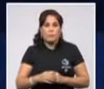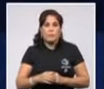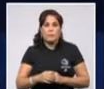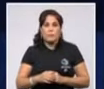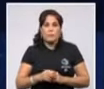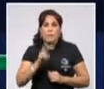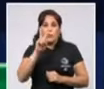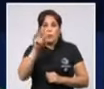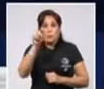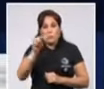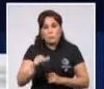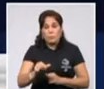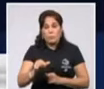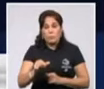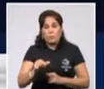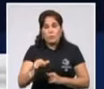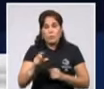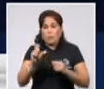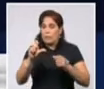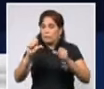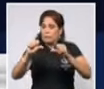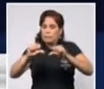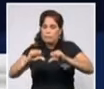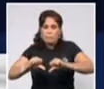2 pacientes en estado crítico,